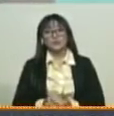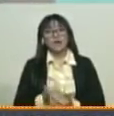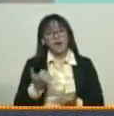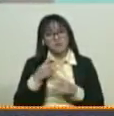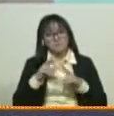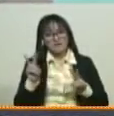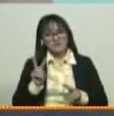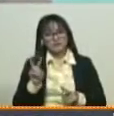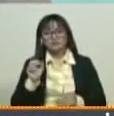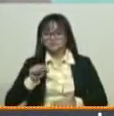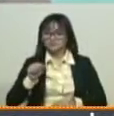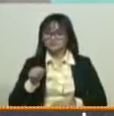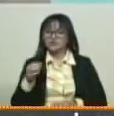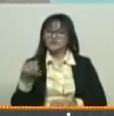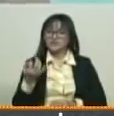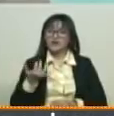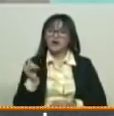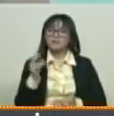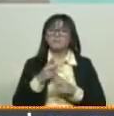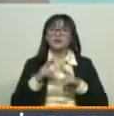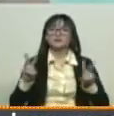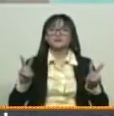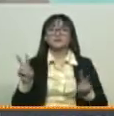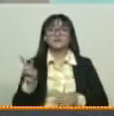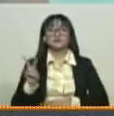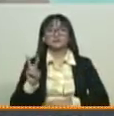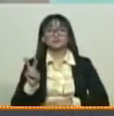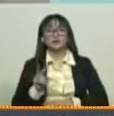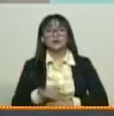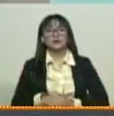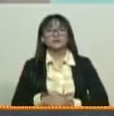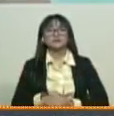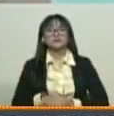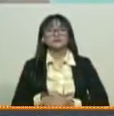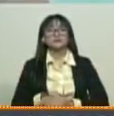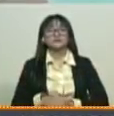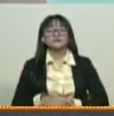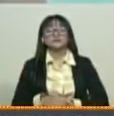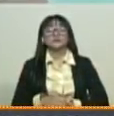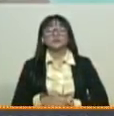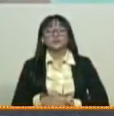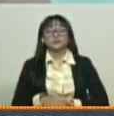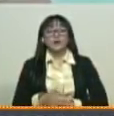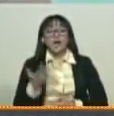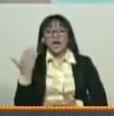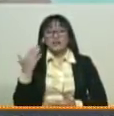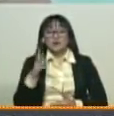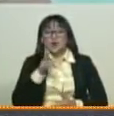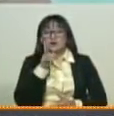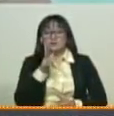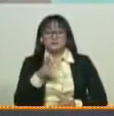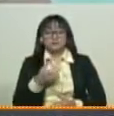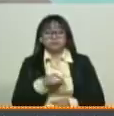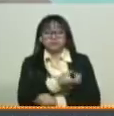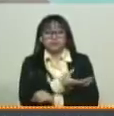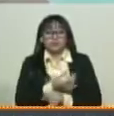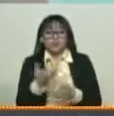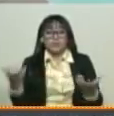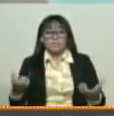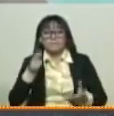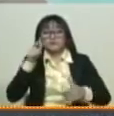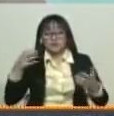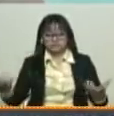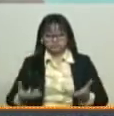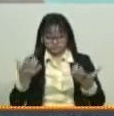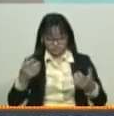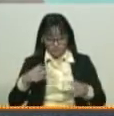Es verdad, lo logramos. Hay paz. Afortunadamente ya no tenemos el expediente terrible de que personas son quemadas vivas por su